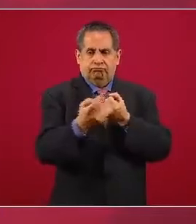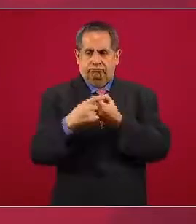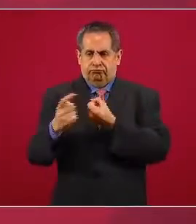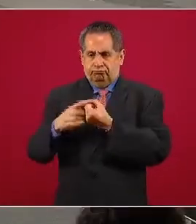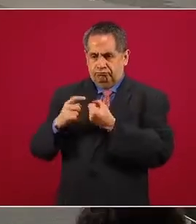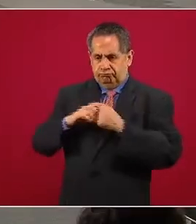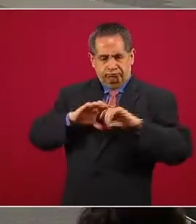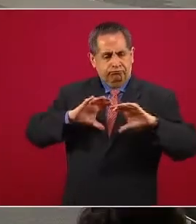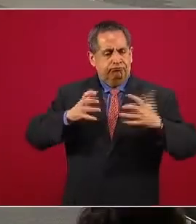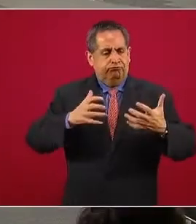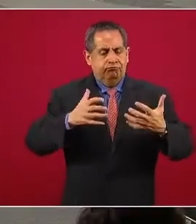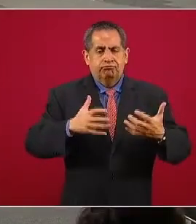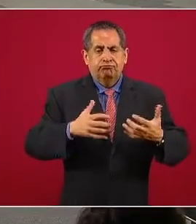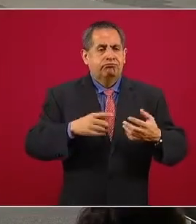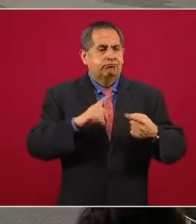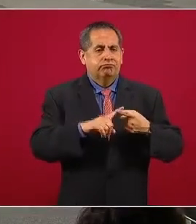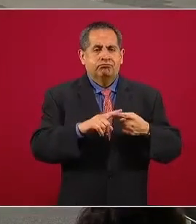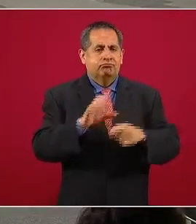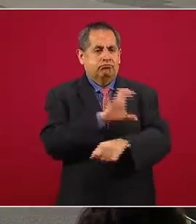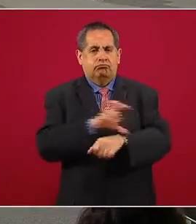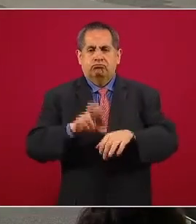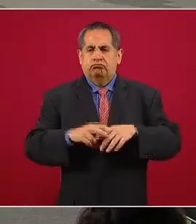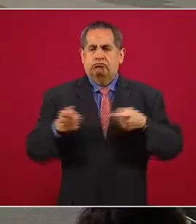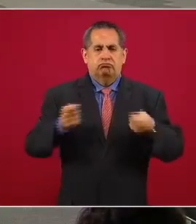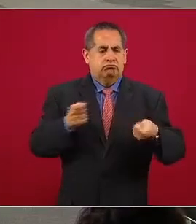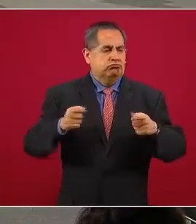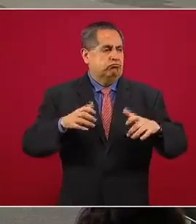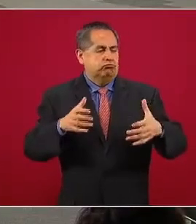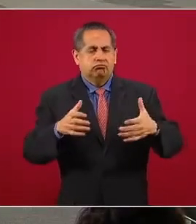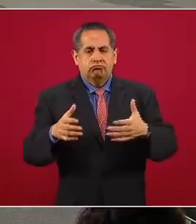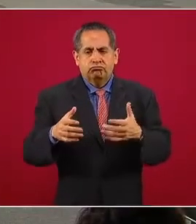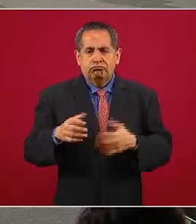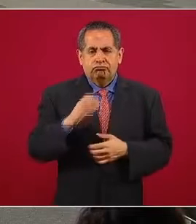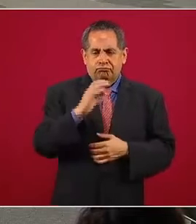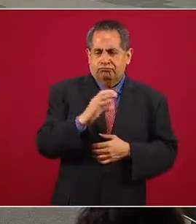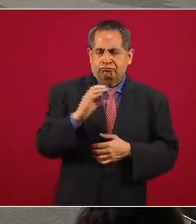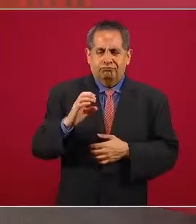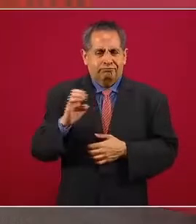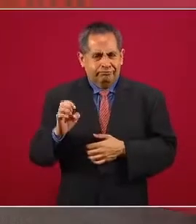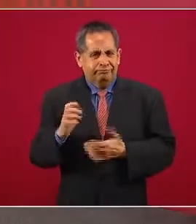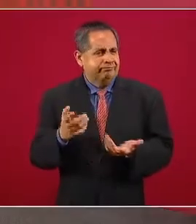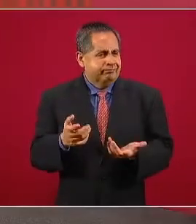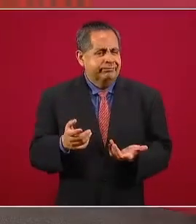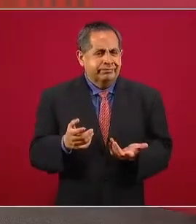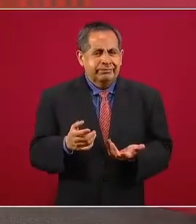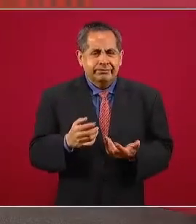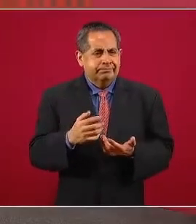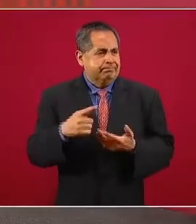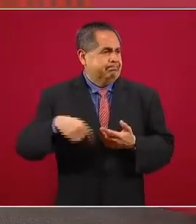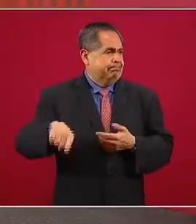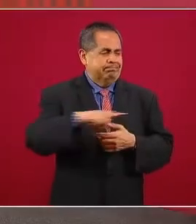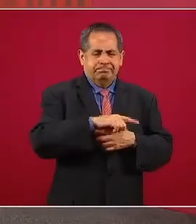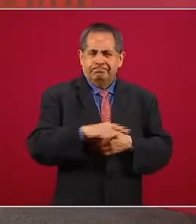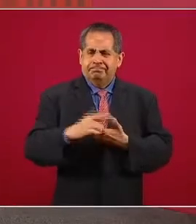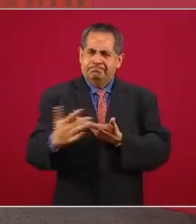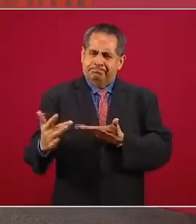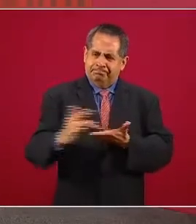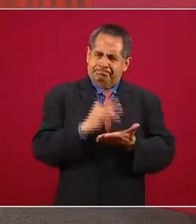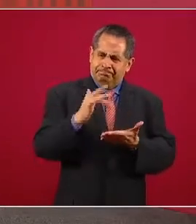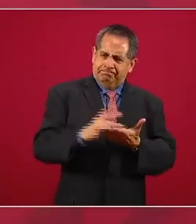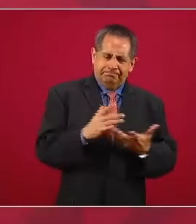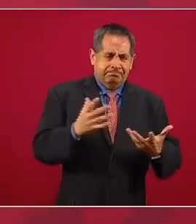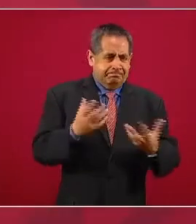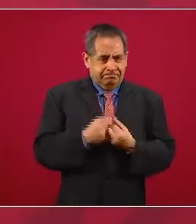sector empresarial, que son coordinados a través del trabajo del CCE, el apoyo irrestricto que le han dado a